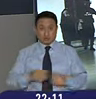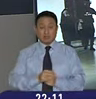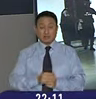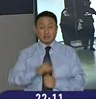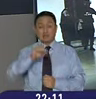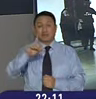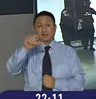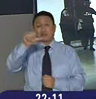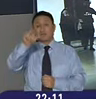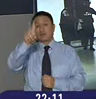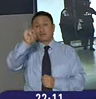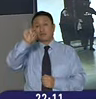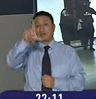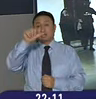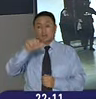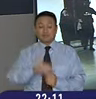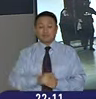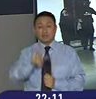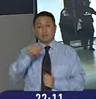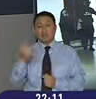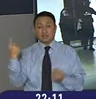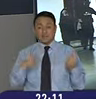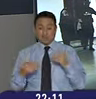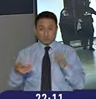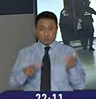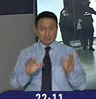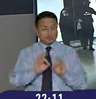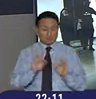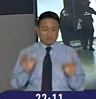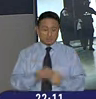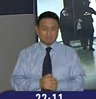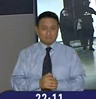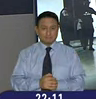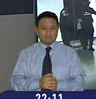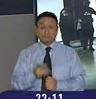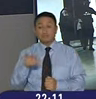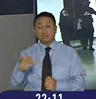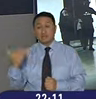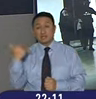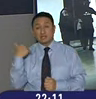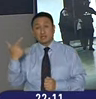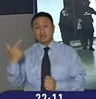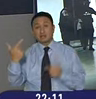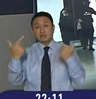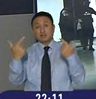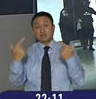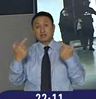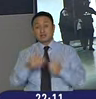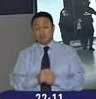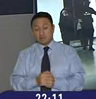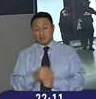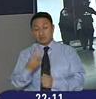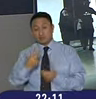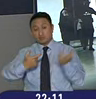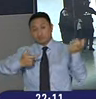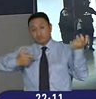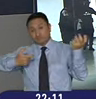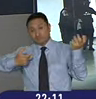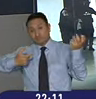El operativo no dejó personas heridas ni fallecidas. Entre las armas decomisadas sobresalen 2 fusiles.